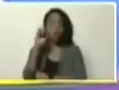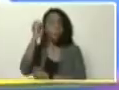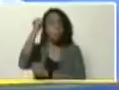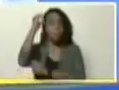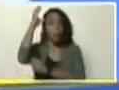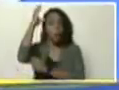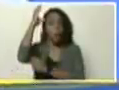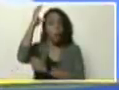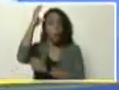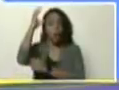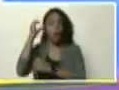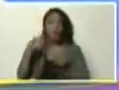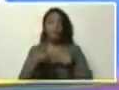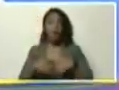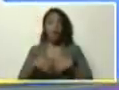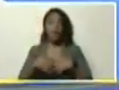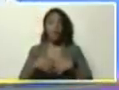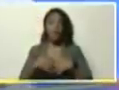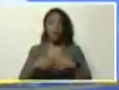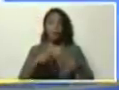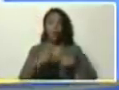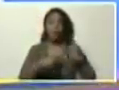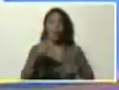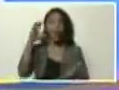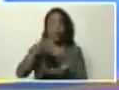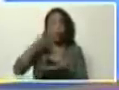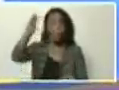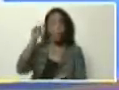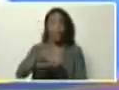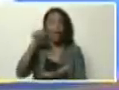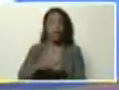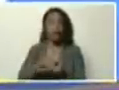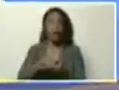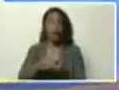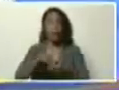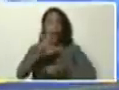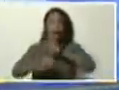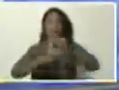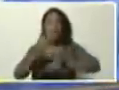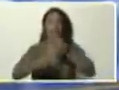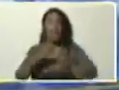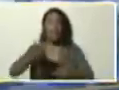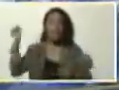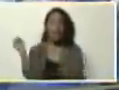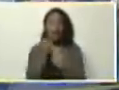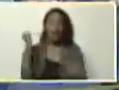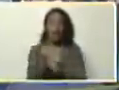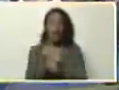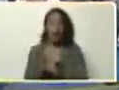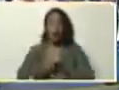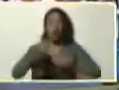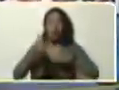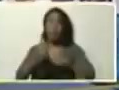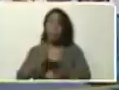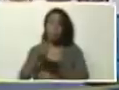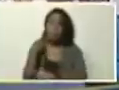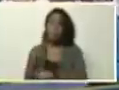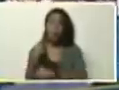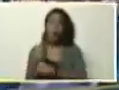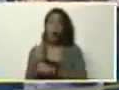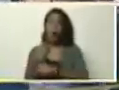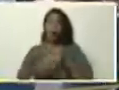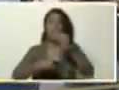capacidad industrial y productiva del Estado Miranda para generar empleo bien remunerado, para